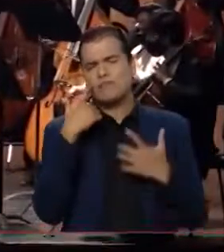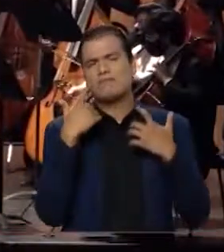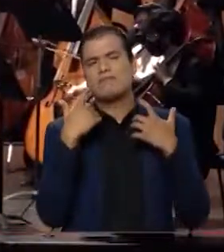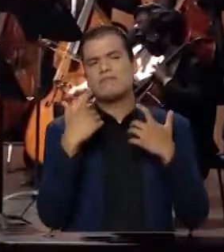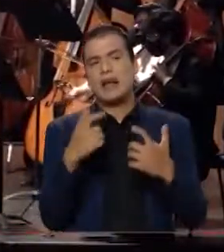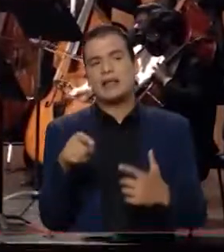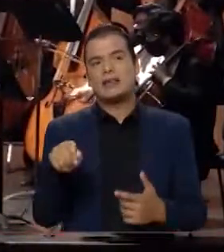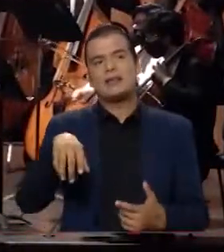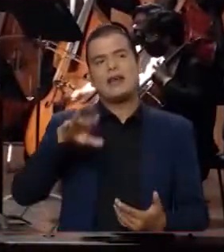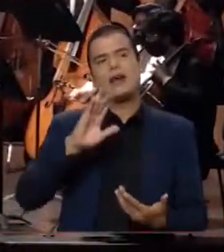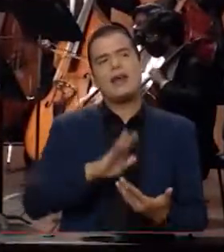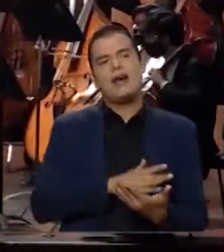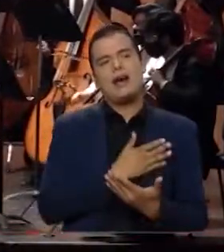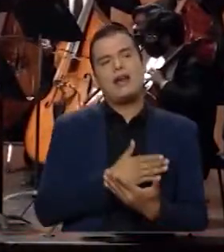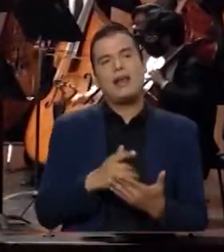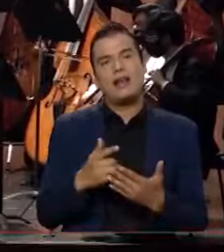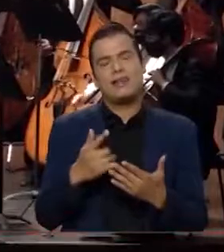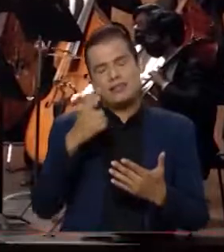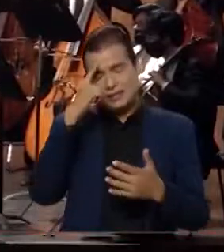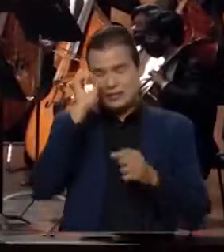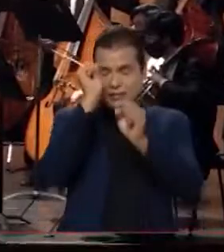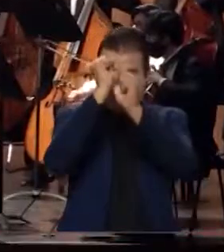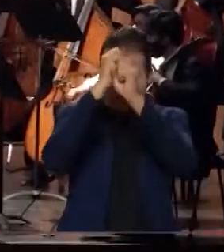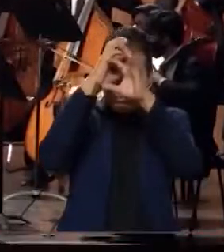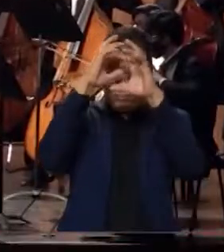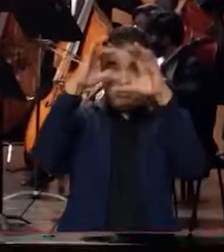en este concierto va a soñar.